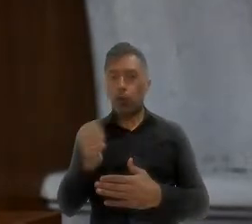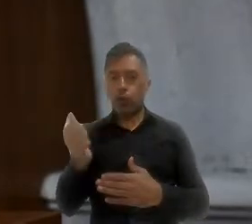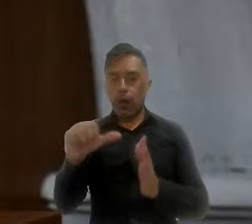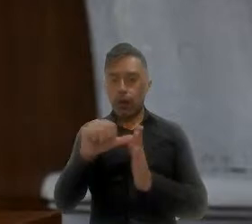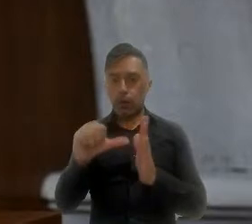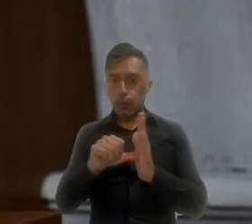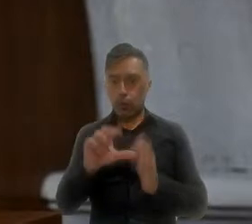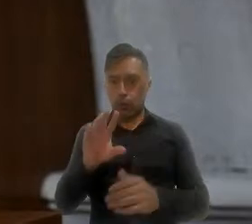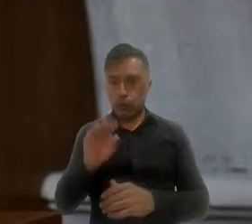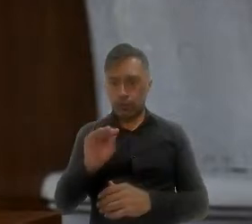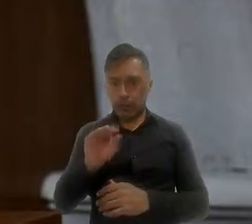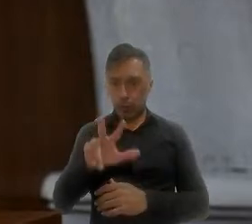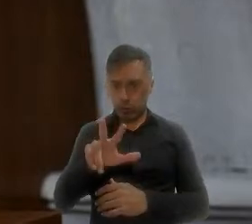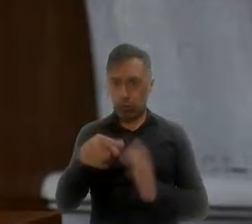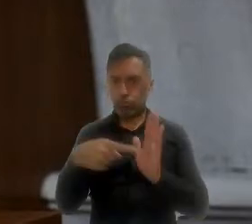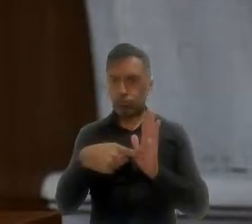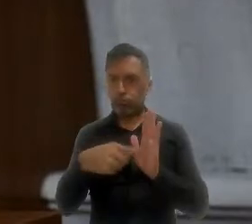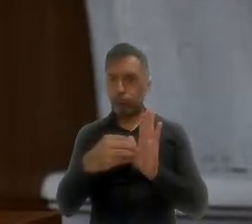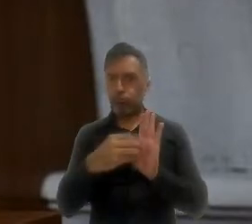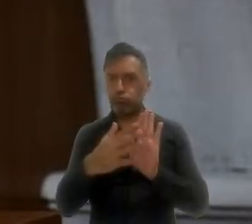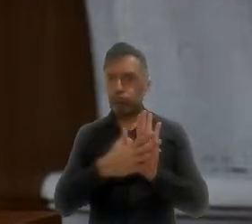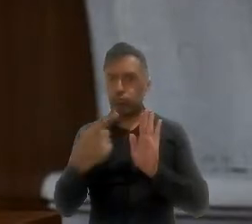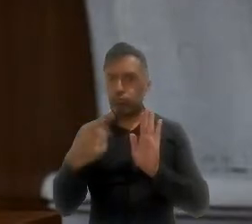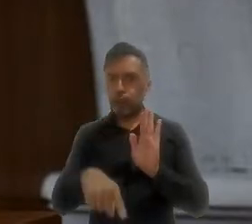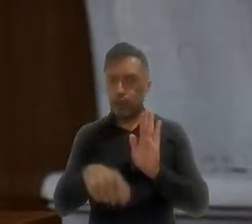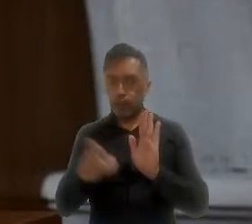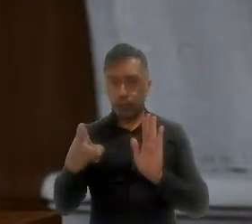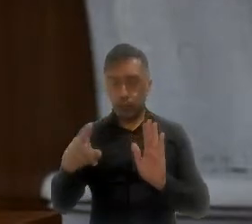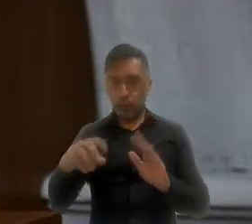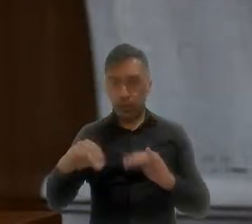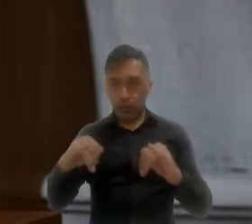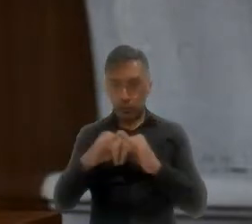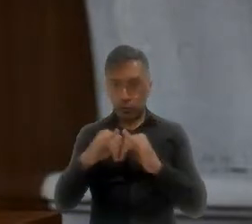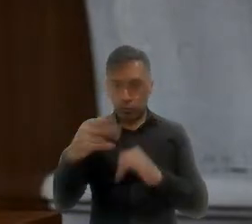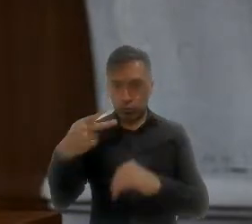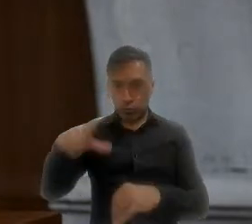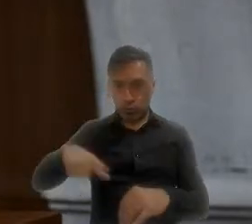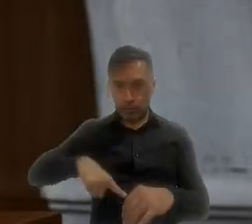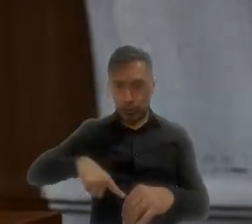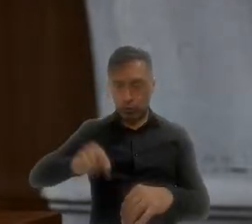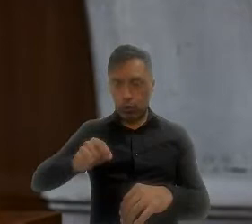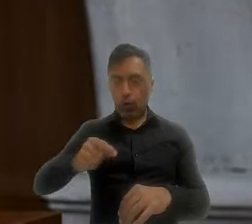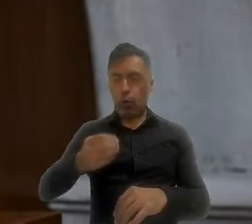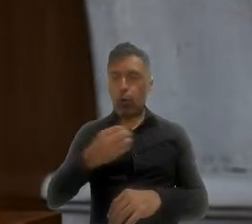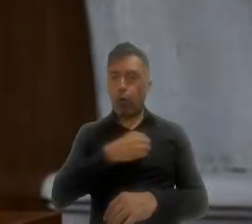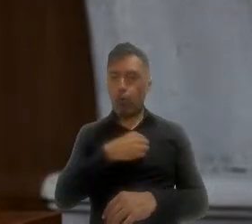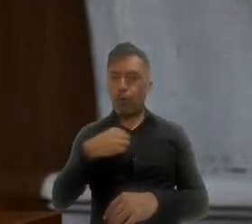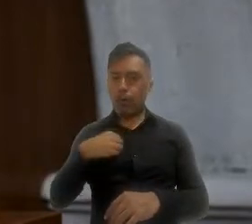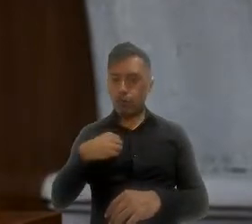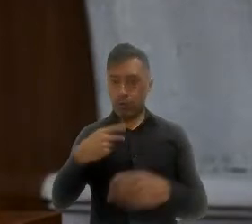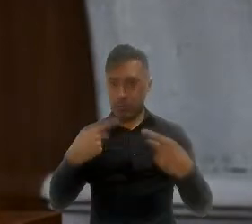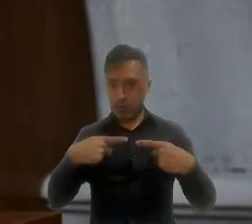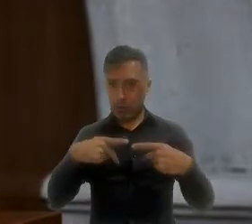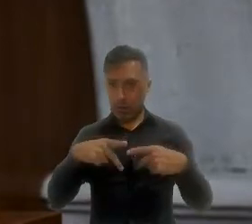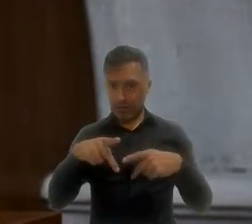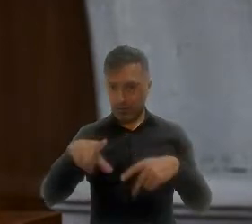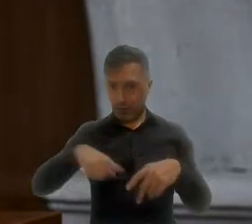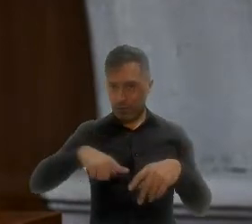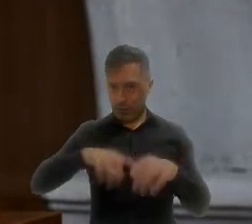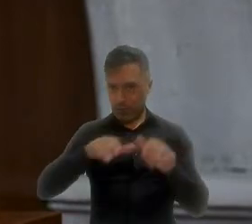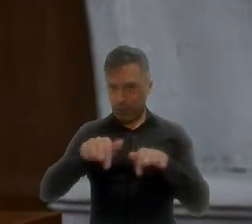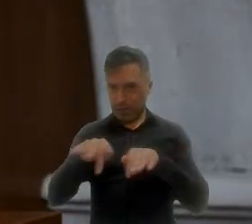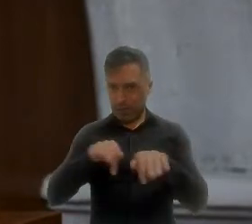que dispone como una obligación de las instituciones públicas pagar oportunamente los sueldos de sus servidores públicos.